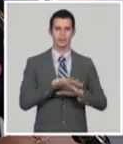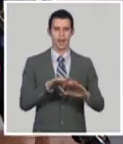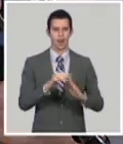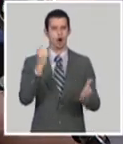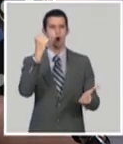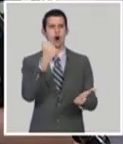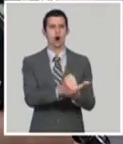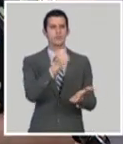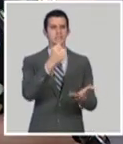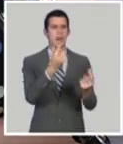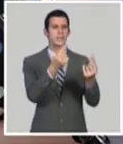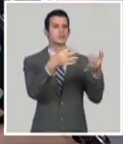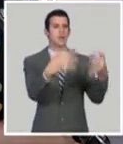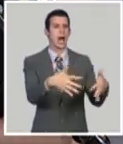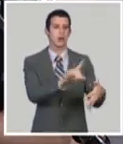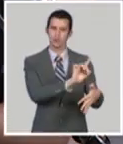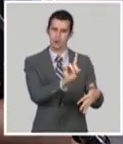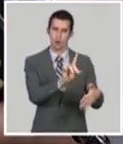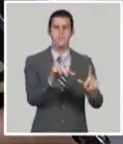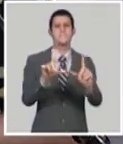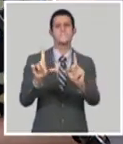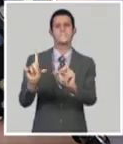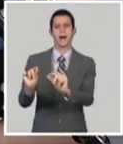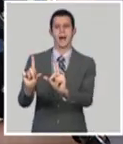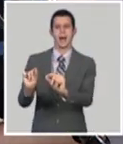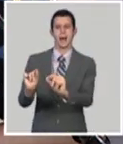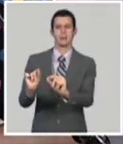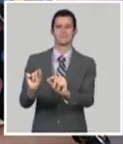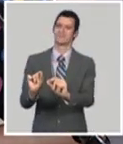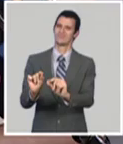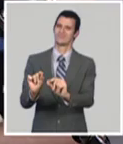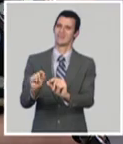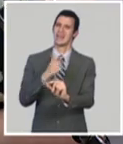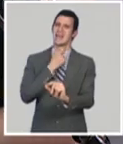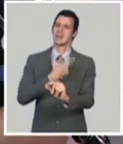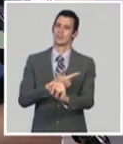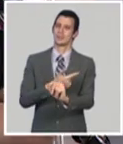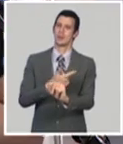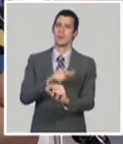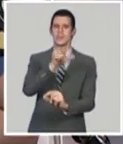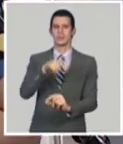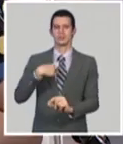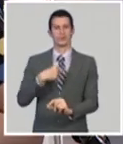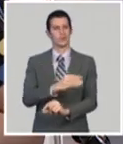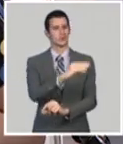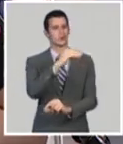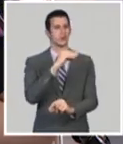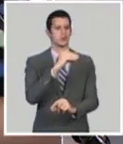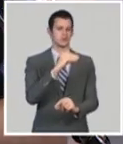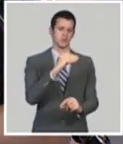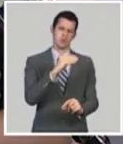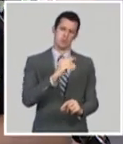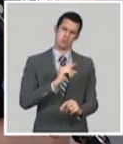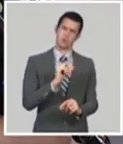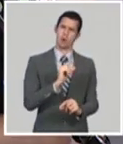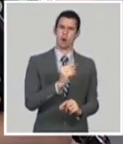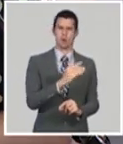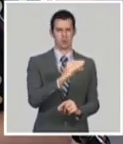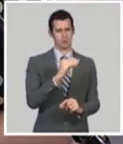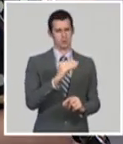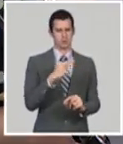hay personas que con los nuevos ingresos que tienen ante determinados tratamientos pues